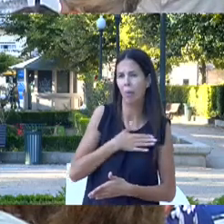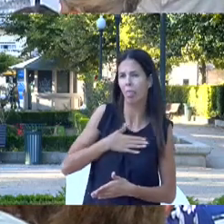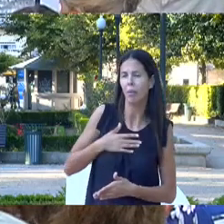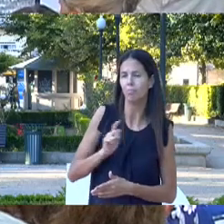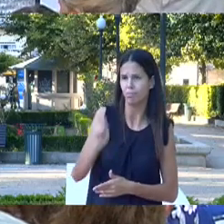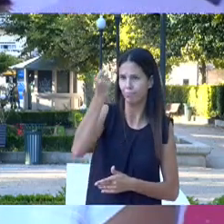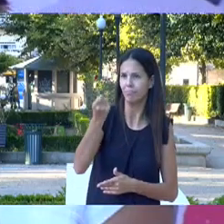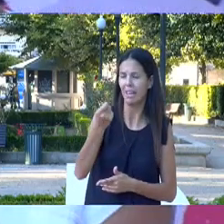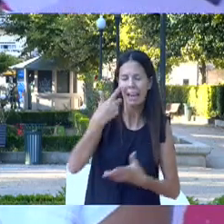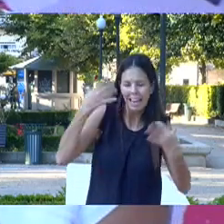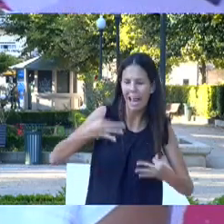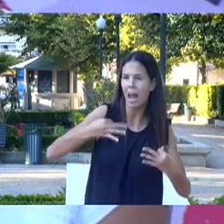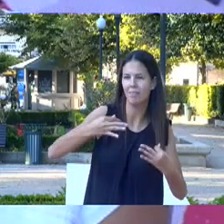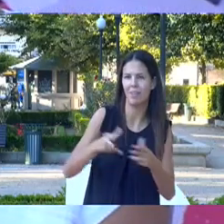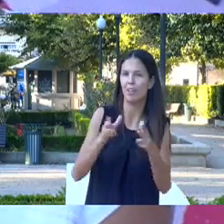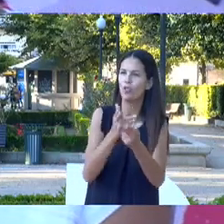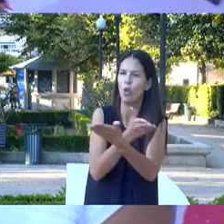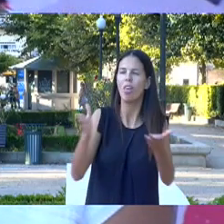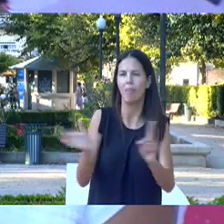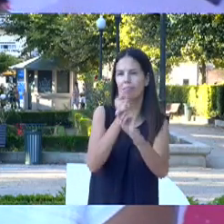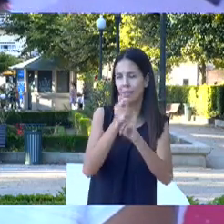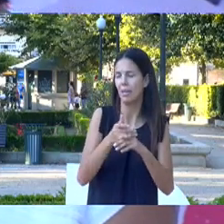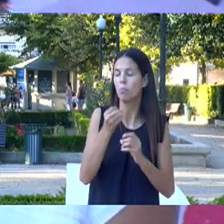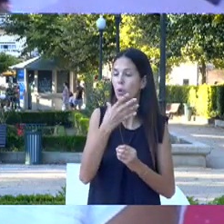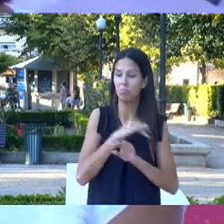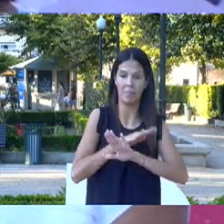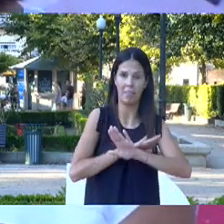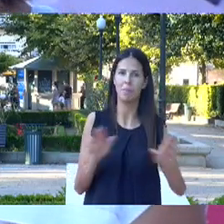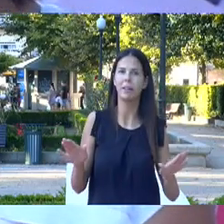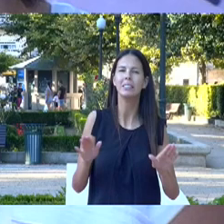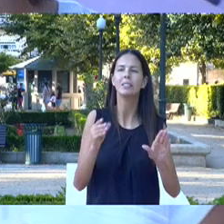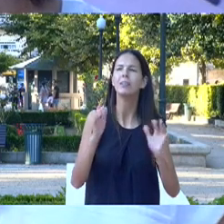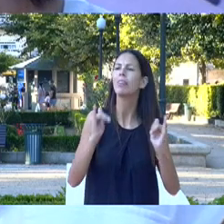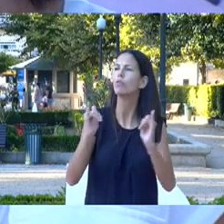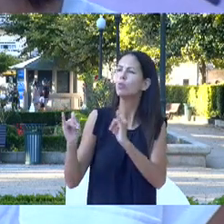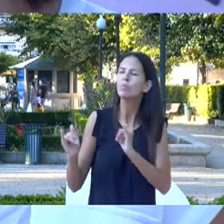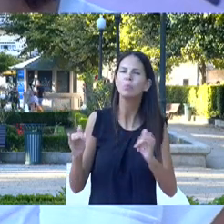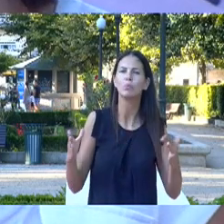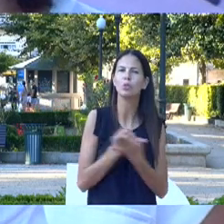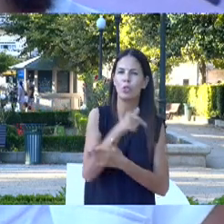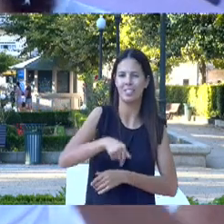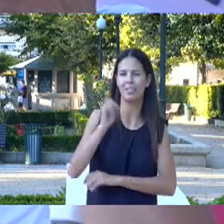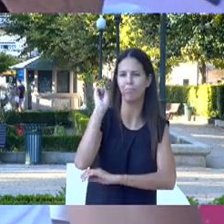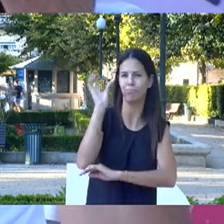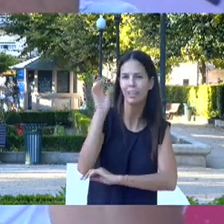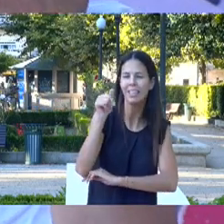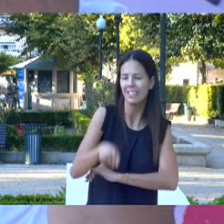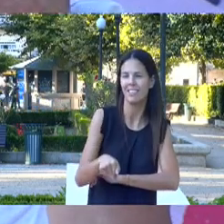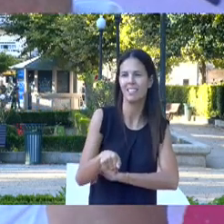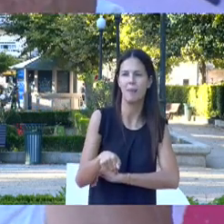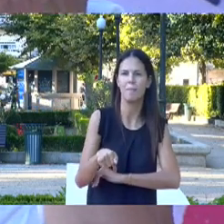real e efectiva en toda a sociedade. Pola miña parte, máis nada, que disfrutemos todos deste faladoiro, desta